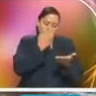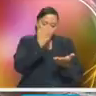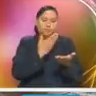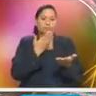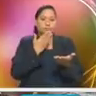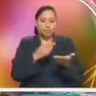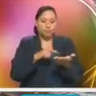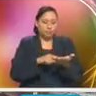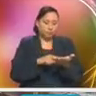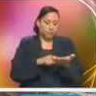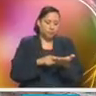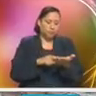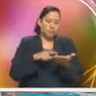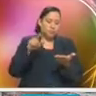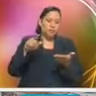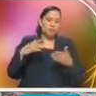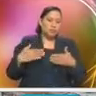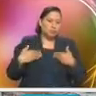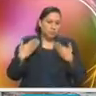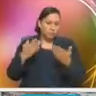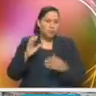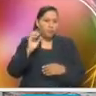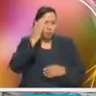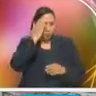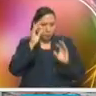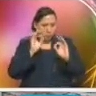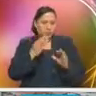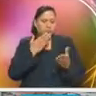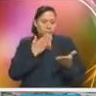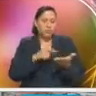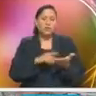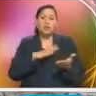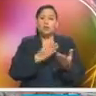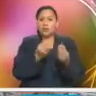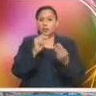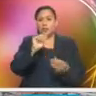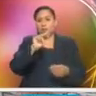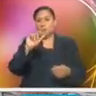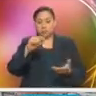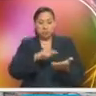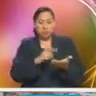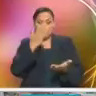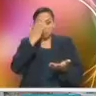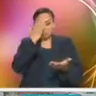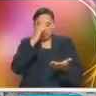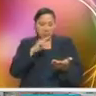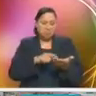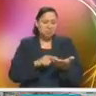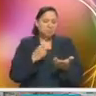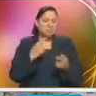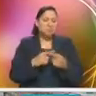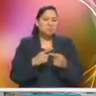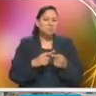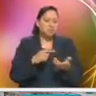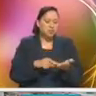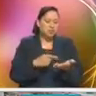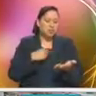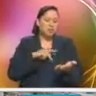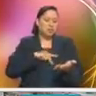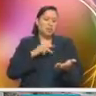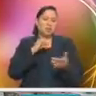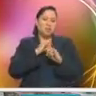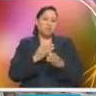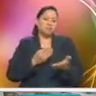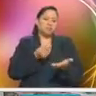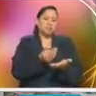de un emisor fiable o que conozcamos. Hay muchísimas aplicaciones que no conocemos con quien estamos compartiendo nuestra